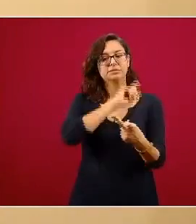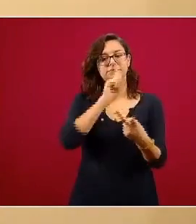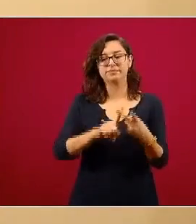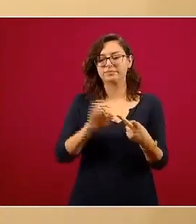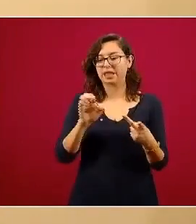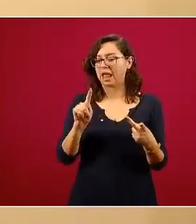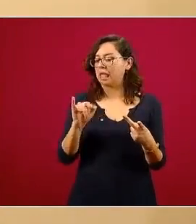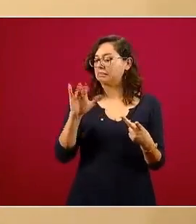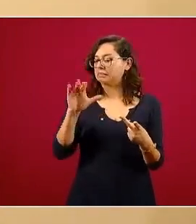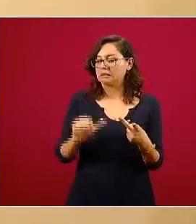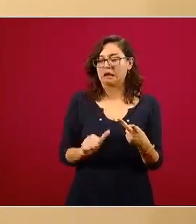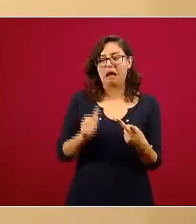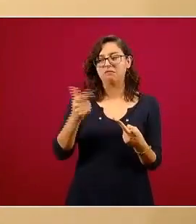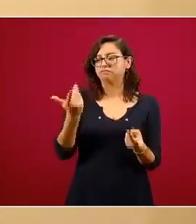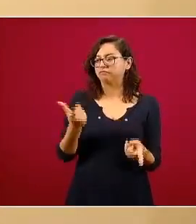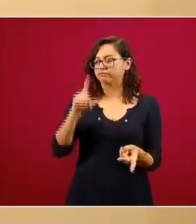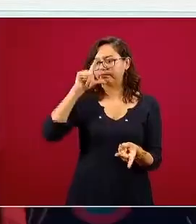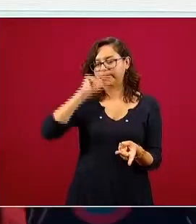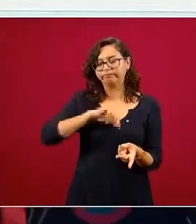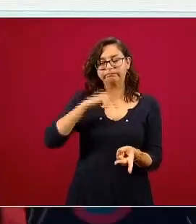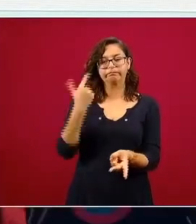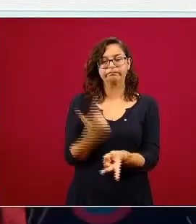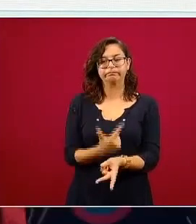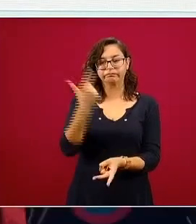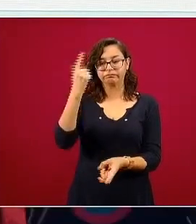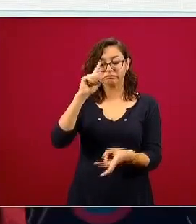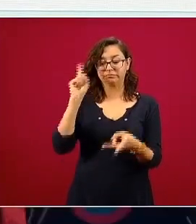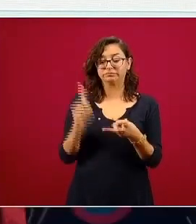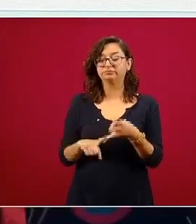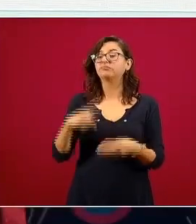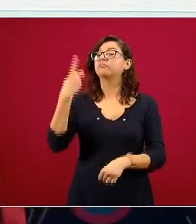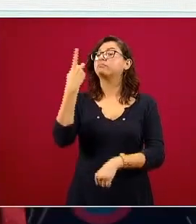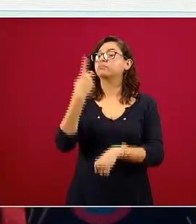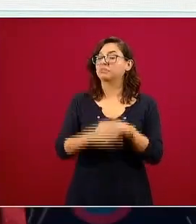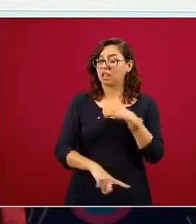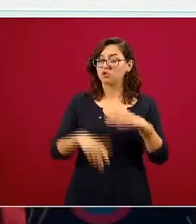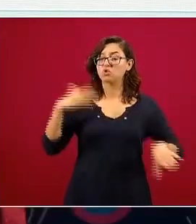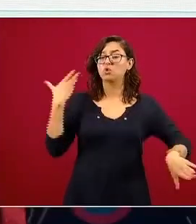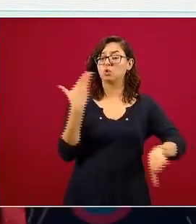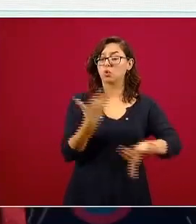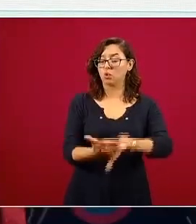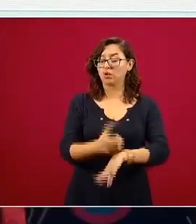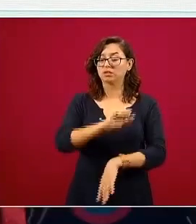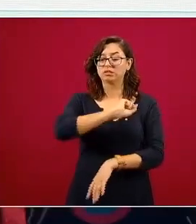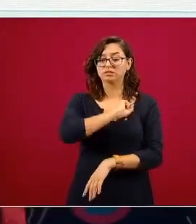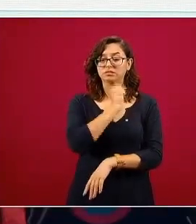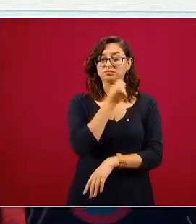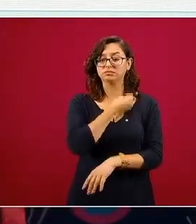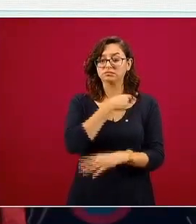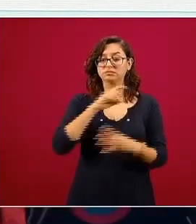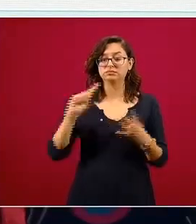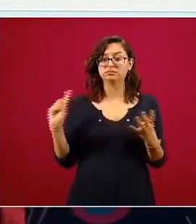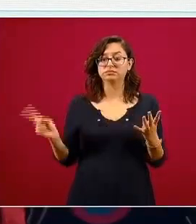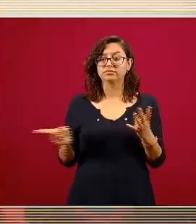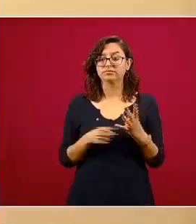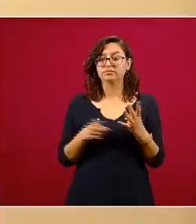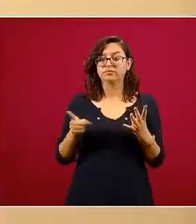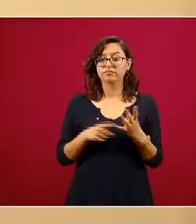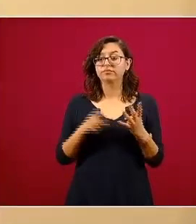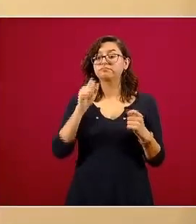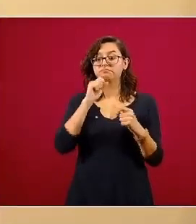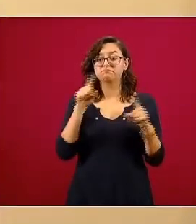serias. Puede causar graves daños a la salud, pero puede causar